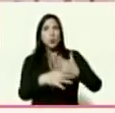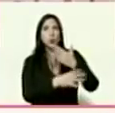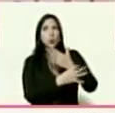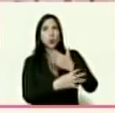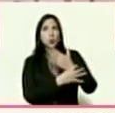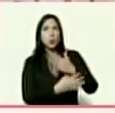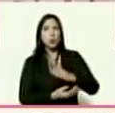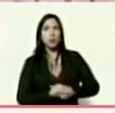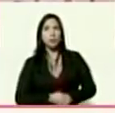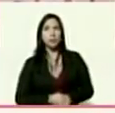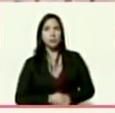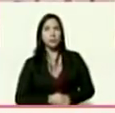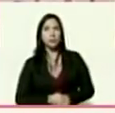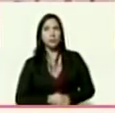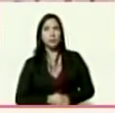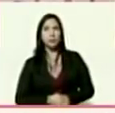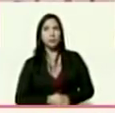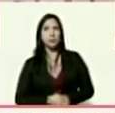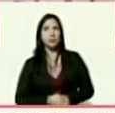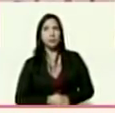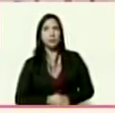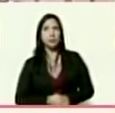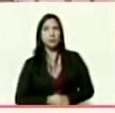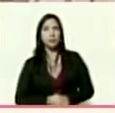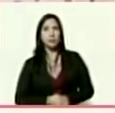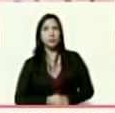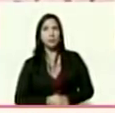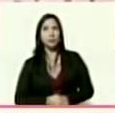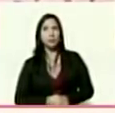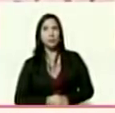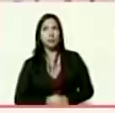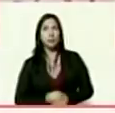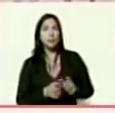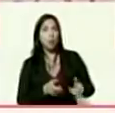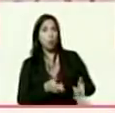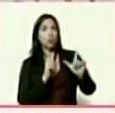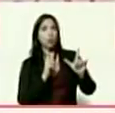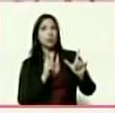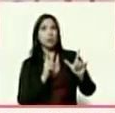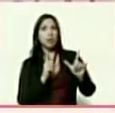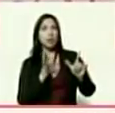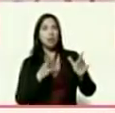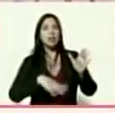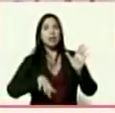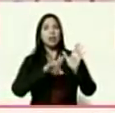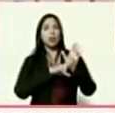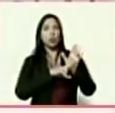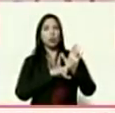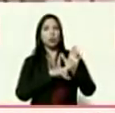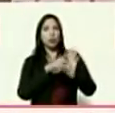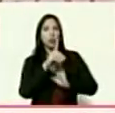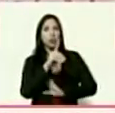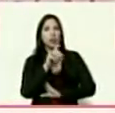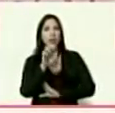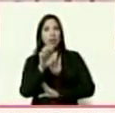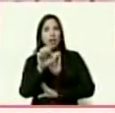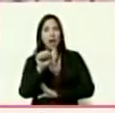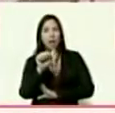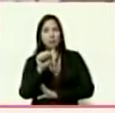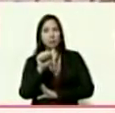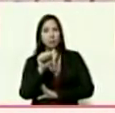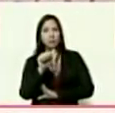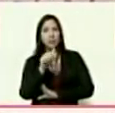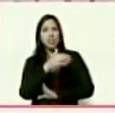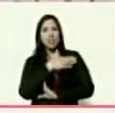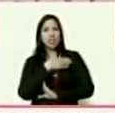usted lo llama, de que autorizar el regreso de la DEA. Porque llegue